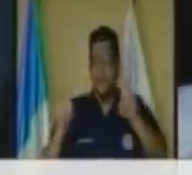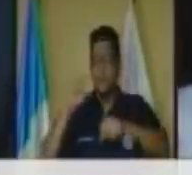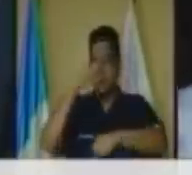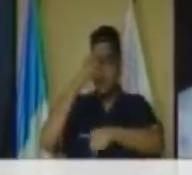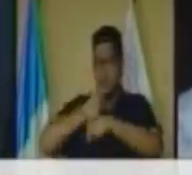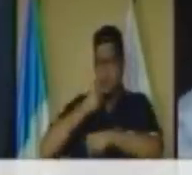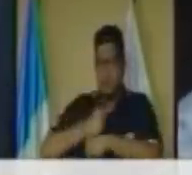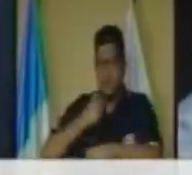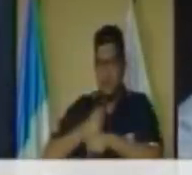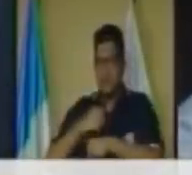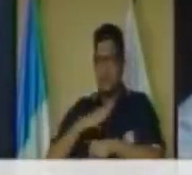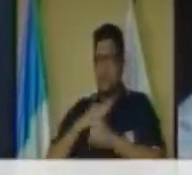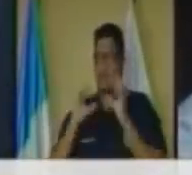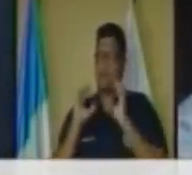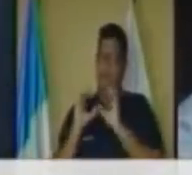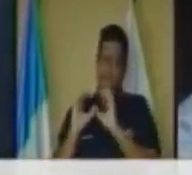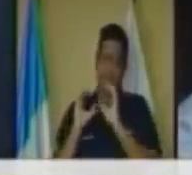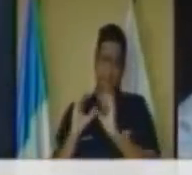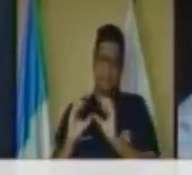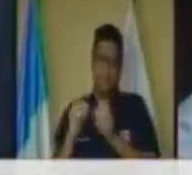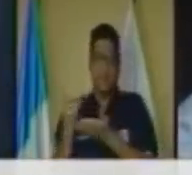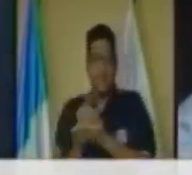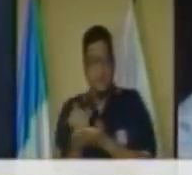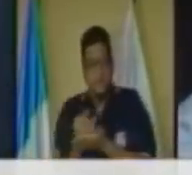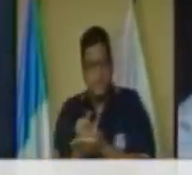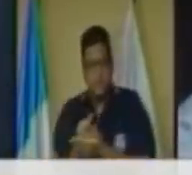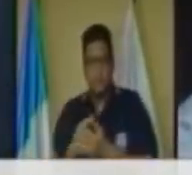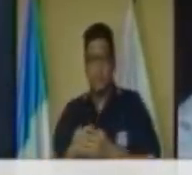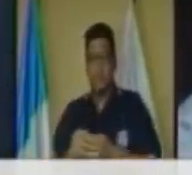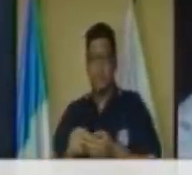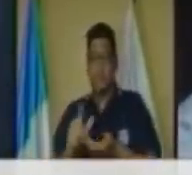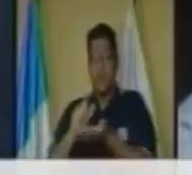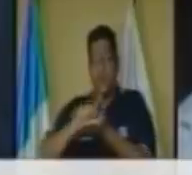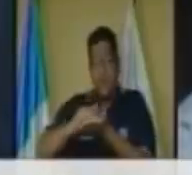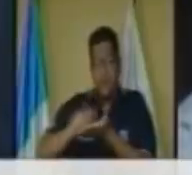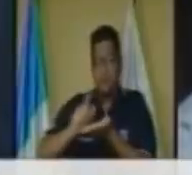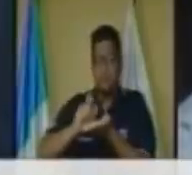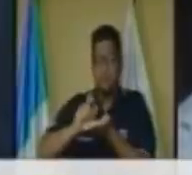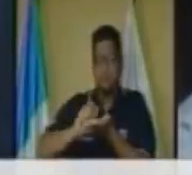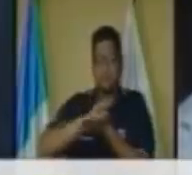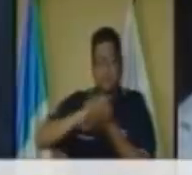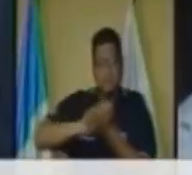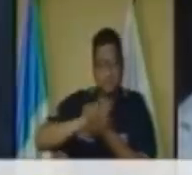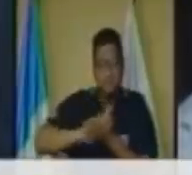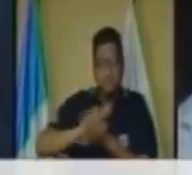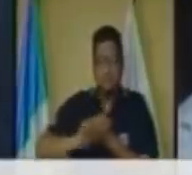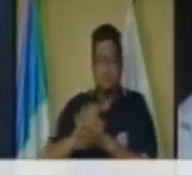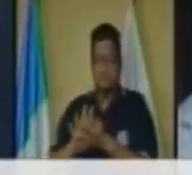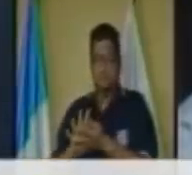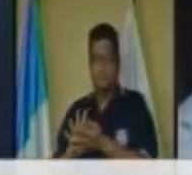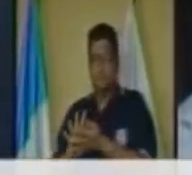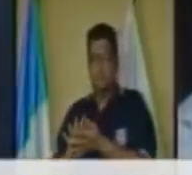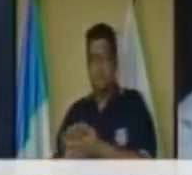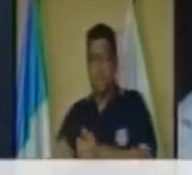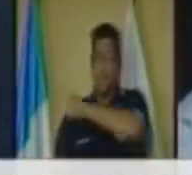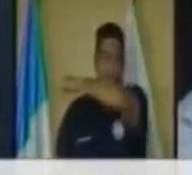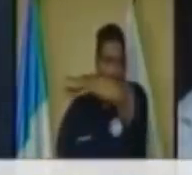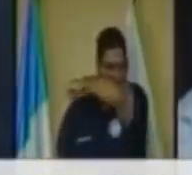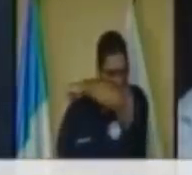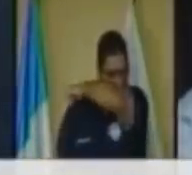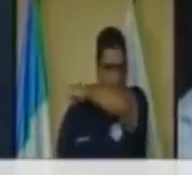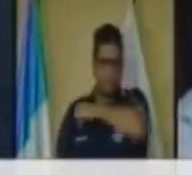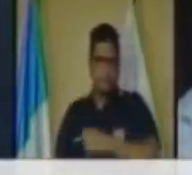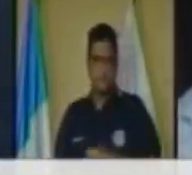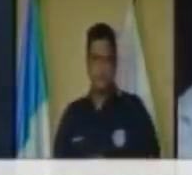asegurarse de que se implementen las medidas de higiene que se están mencionando para evitar o para romper la barrera de transmisión.